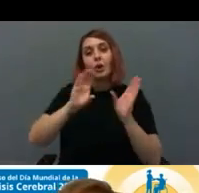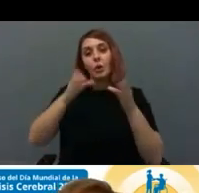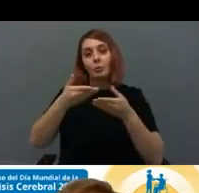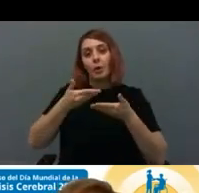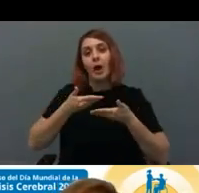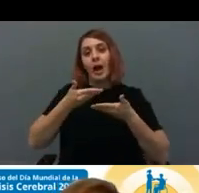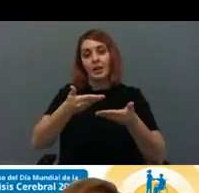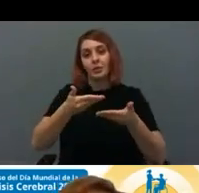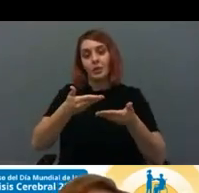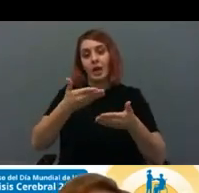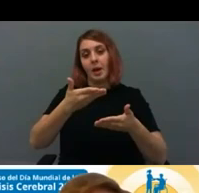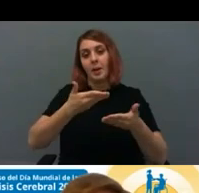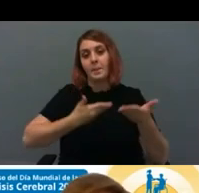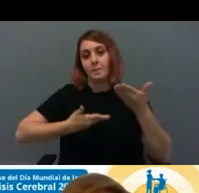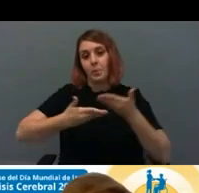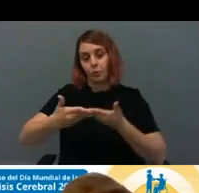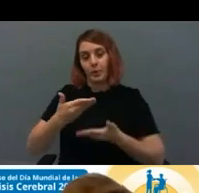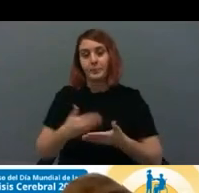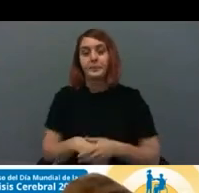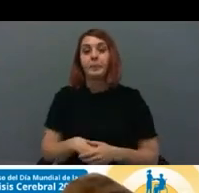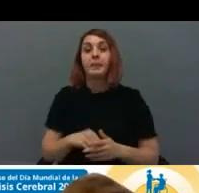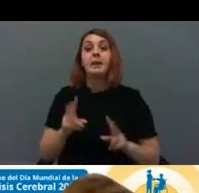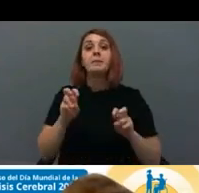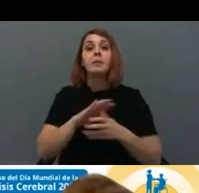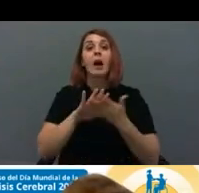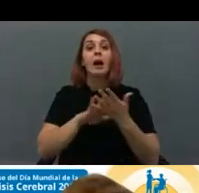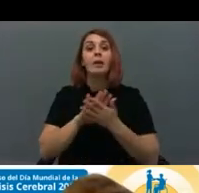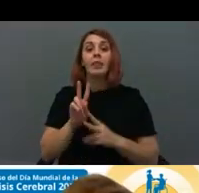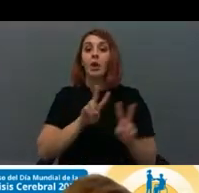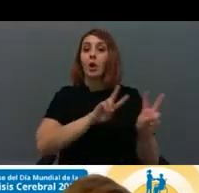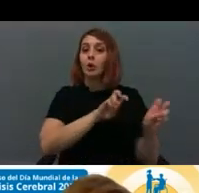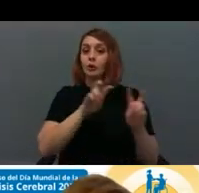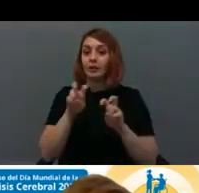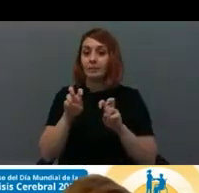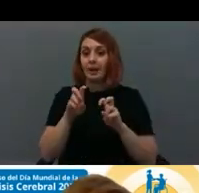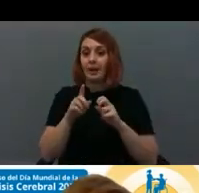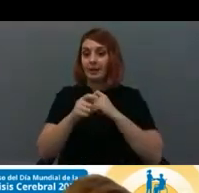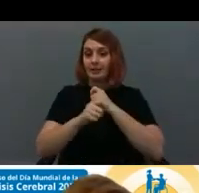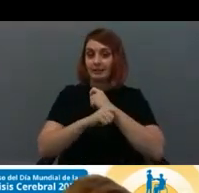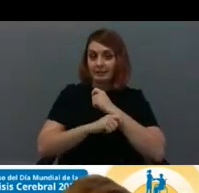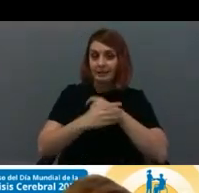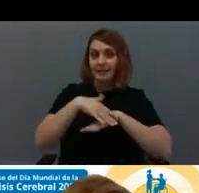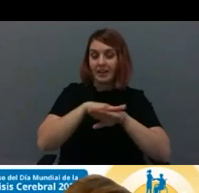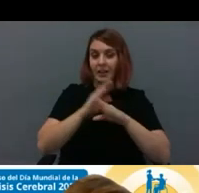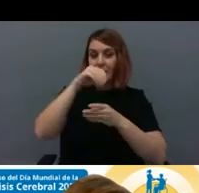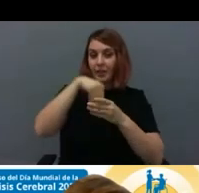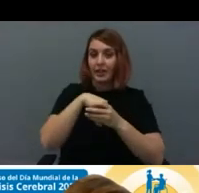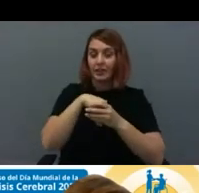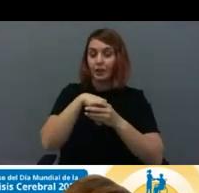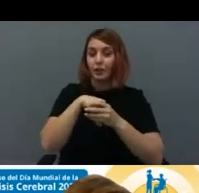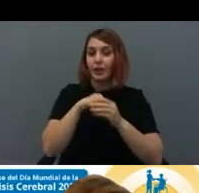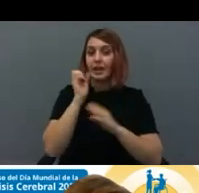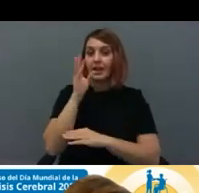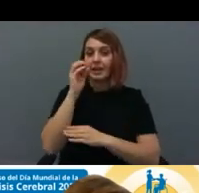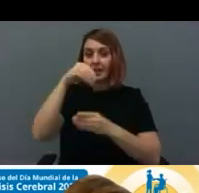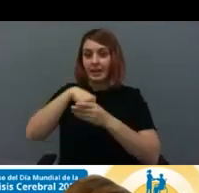para finalizar, sacando un poco los temas clave que han salido y que también han formado parte de las